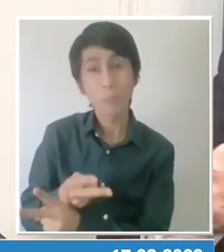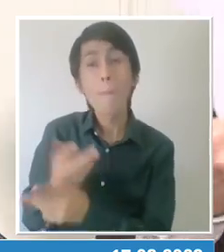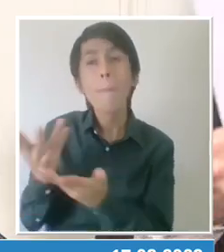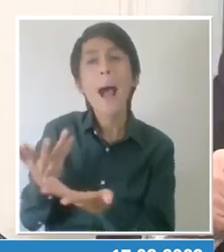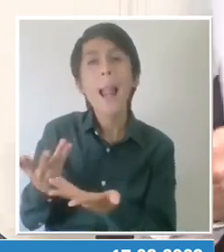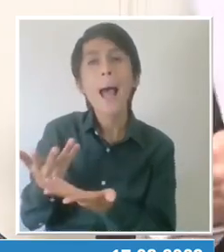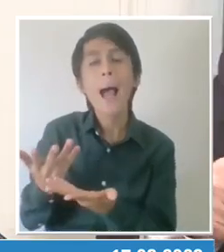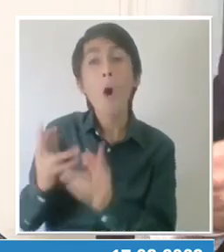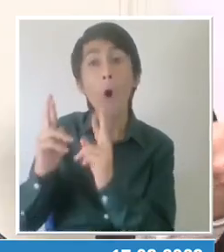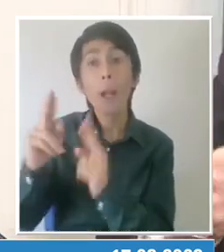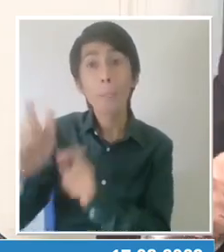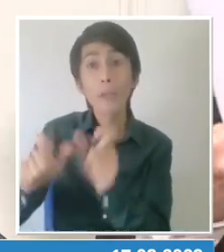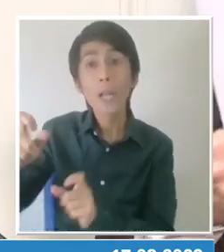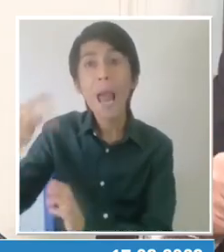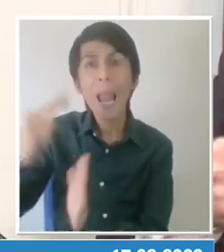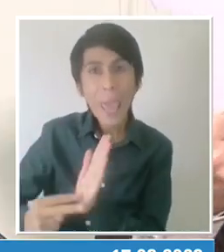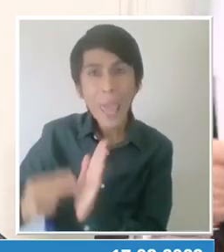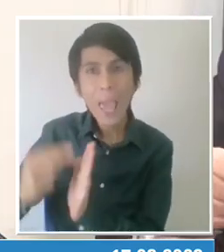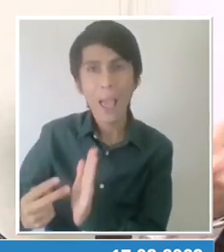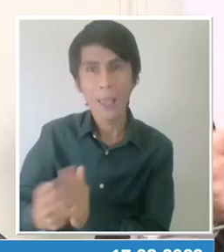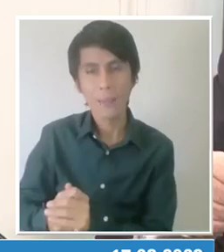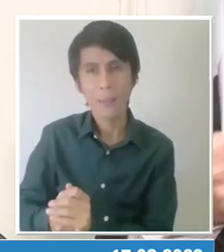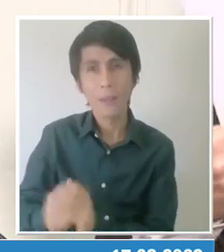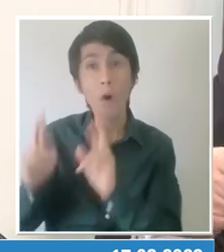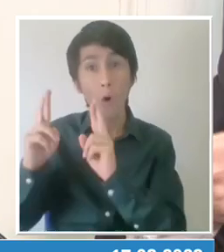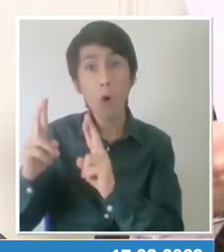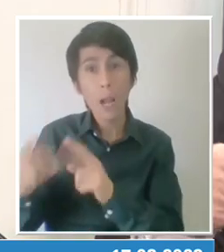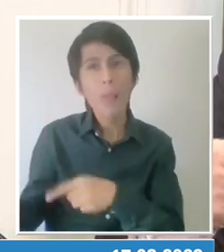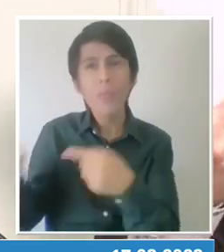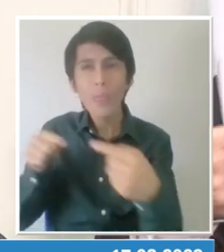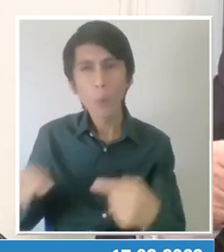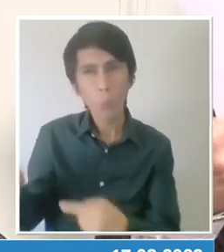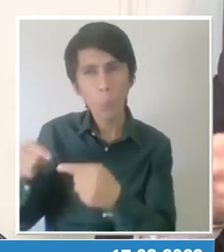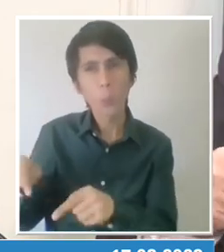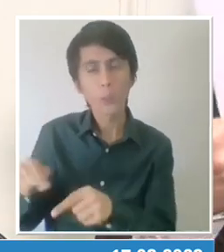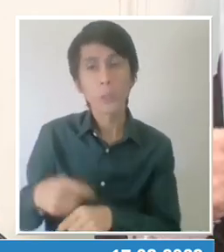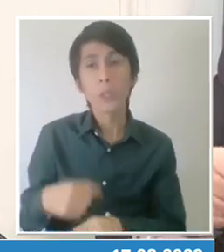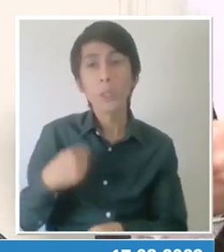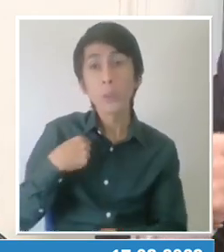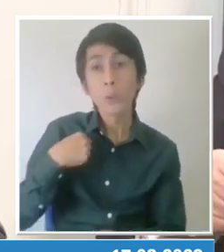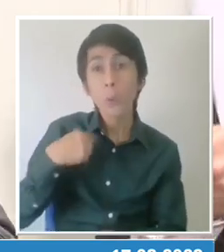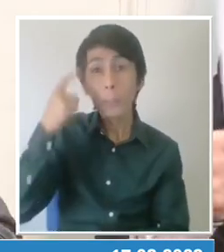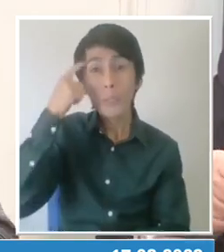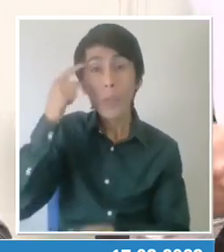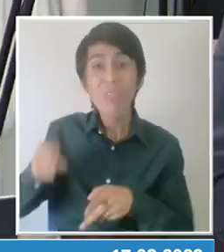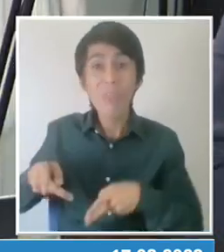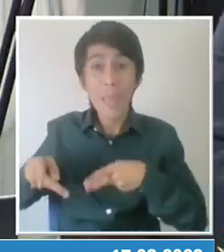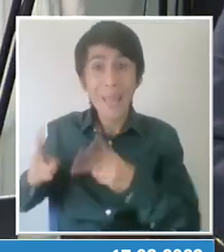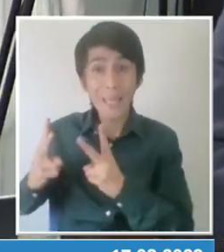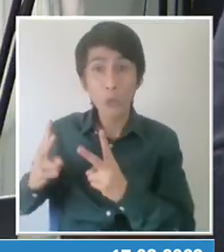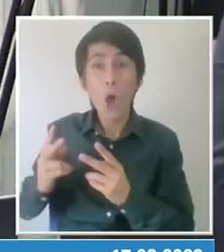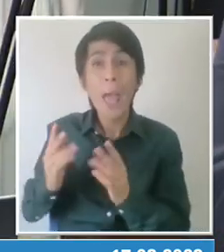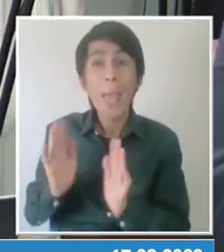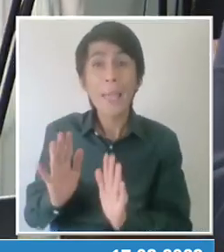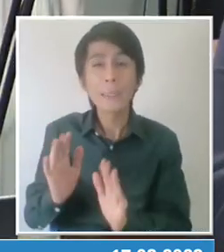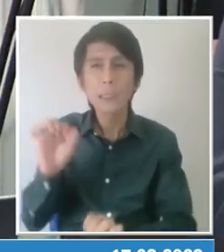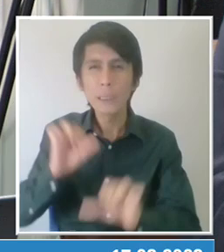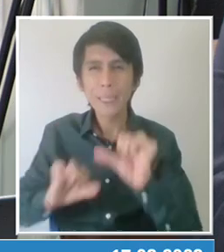ojalá discutido. Yo no creo que el derecho sea una ciencia exacta, es eminentemente